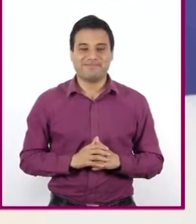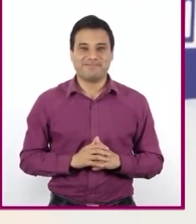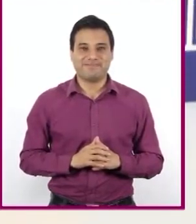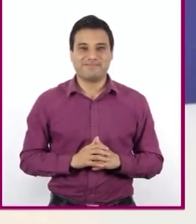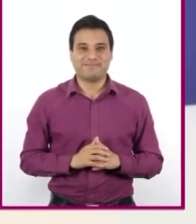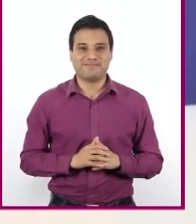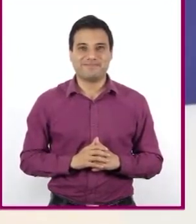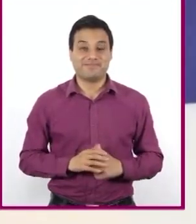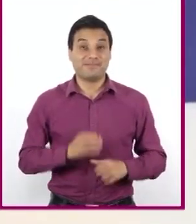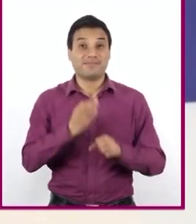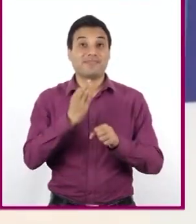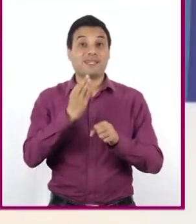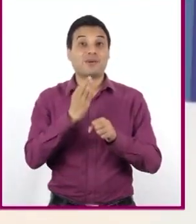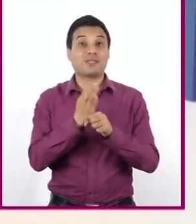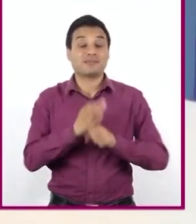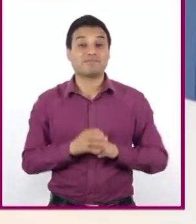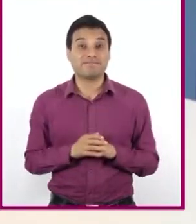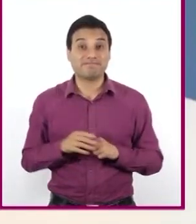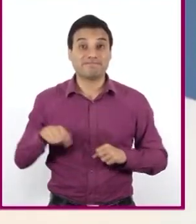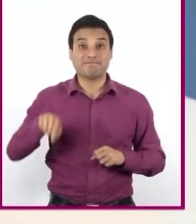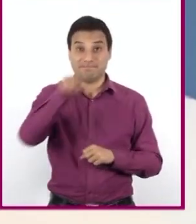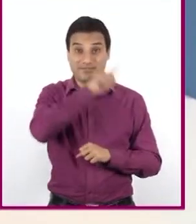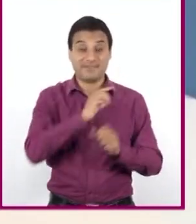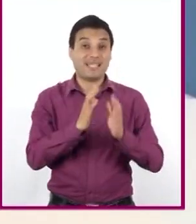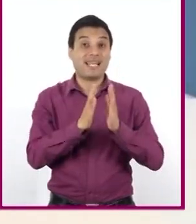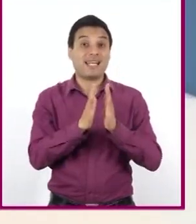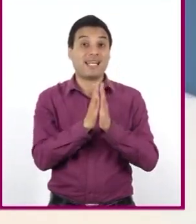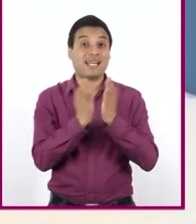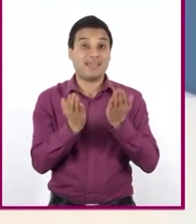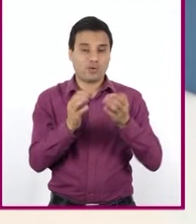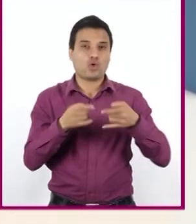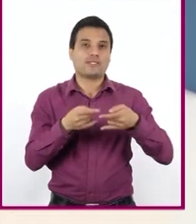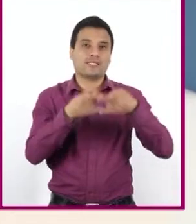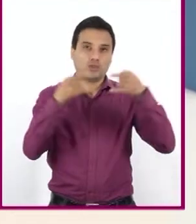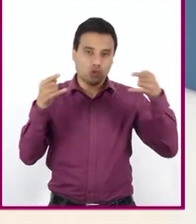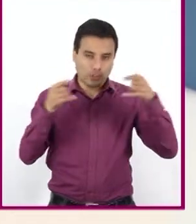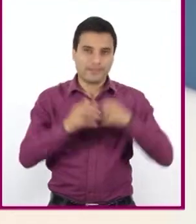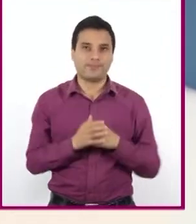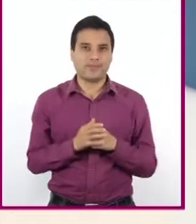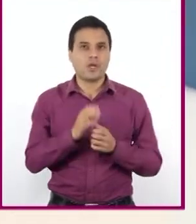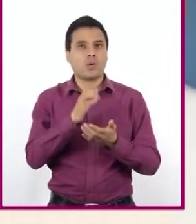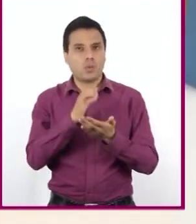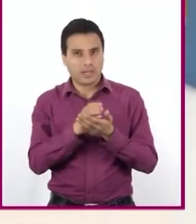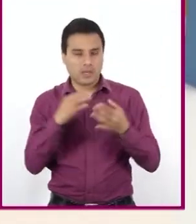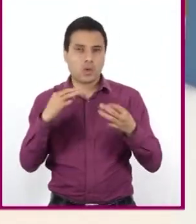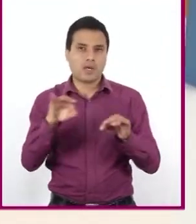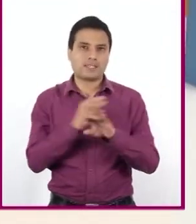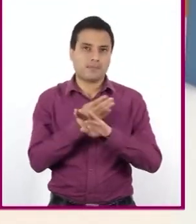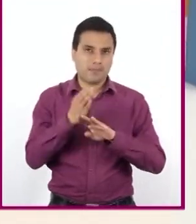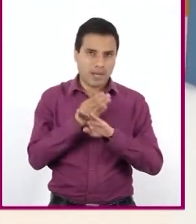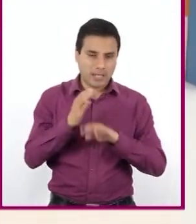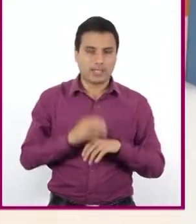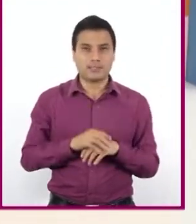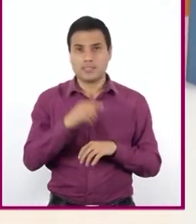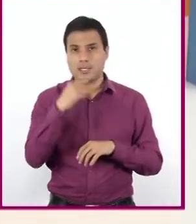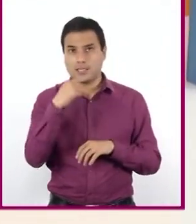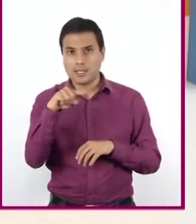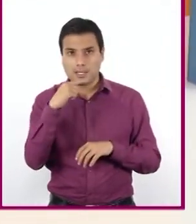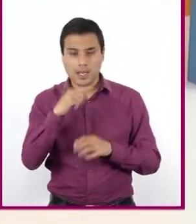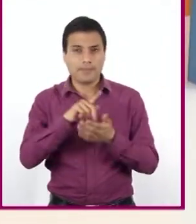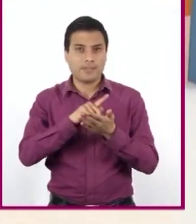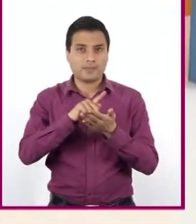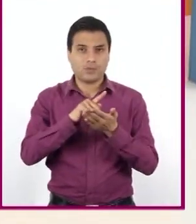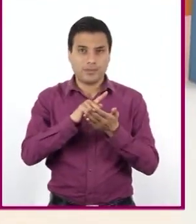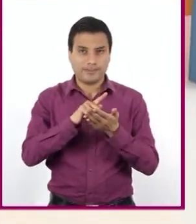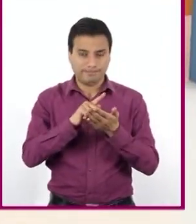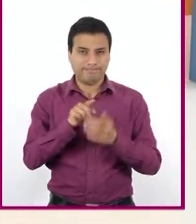Les invitamos a tener cerca su libro de texto, cuaderno u hojas blancas, así como lápiz o bolígrafo para